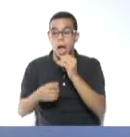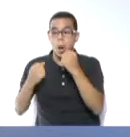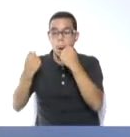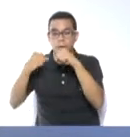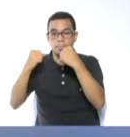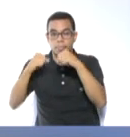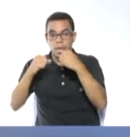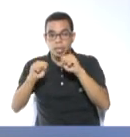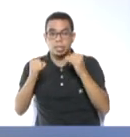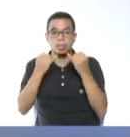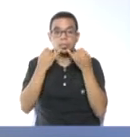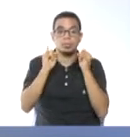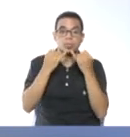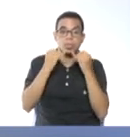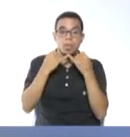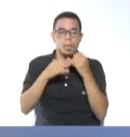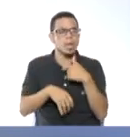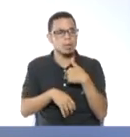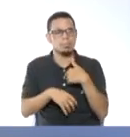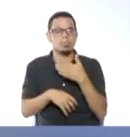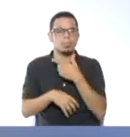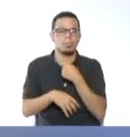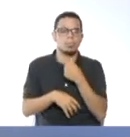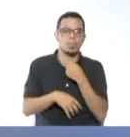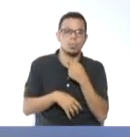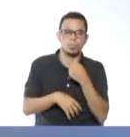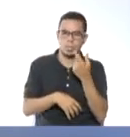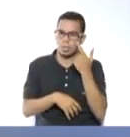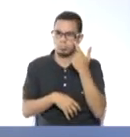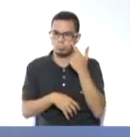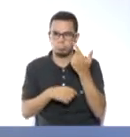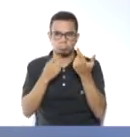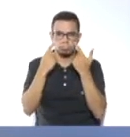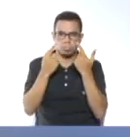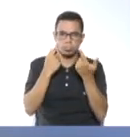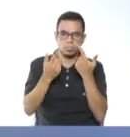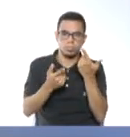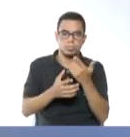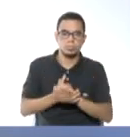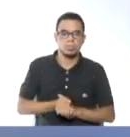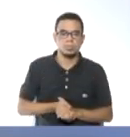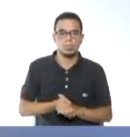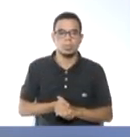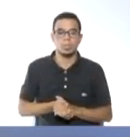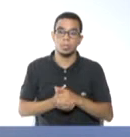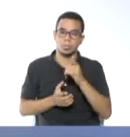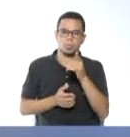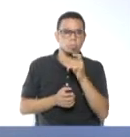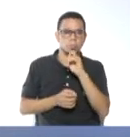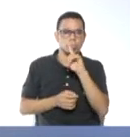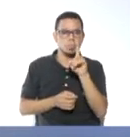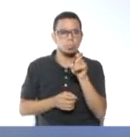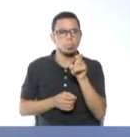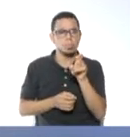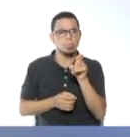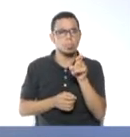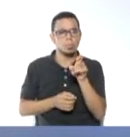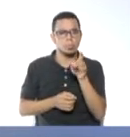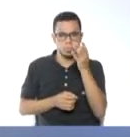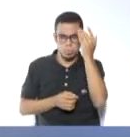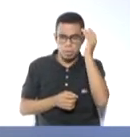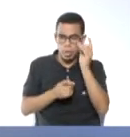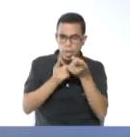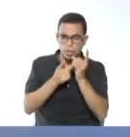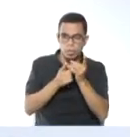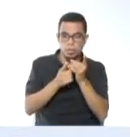bilingües que me gustaría compartir en canto. Y bueno, si me querías hacer mención alguna de... Sí, claro que sí. Porque sé que... Bueno, para